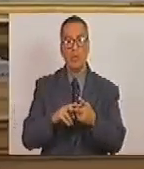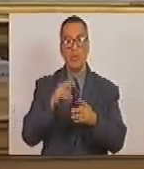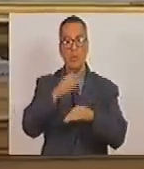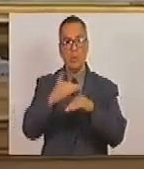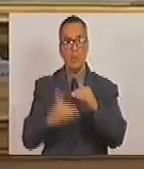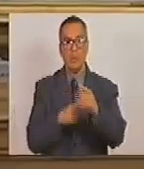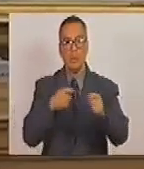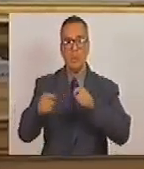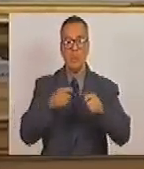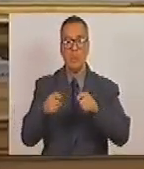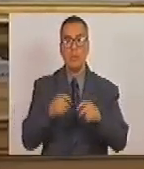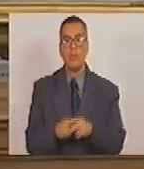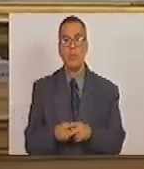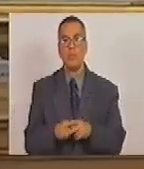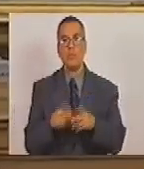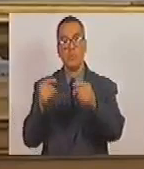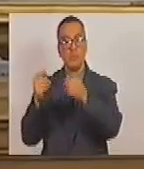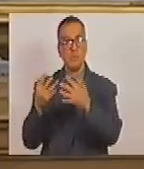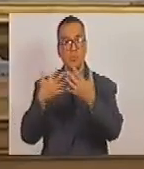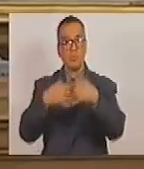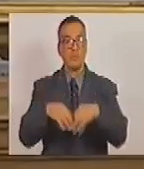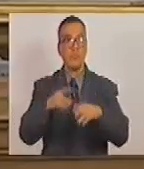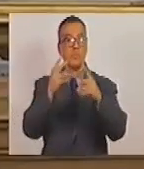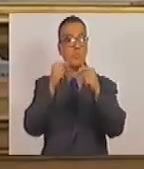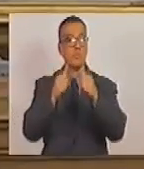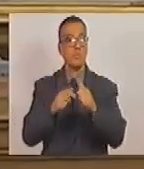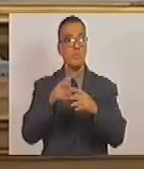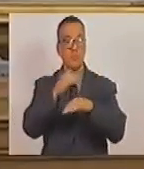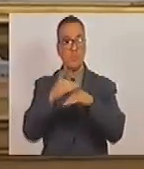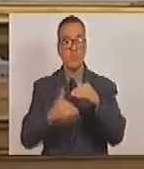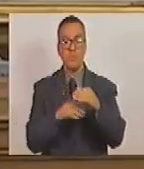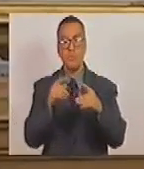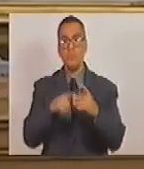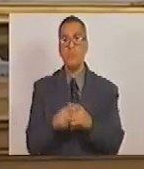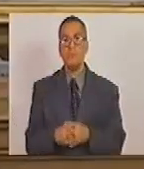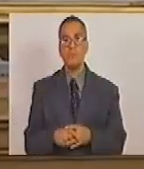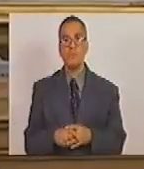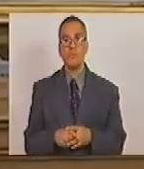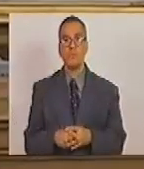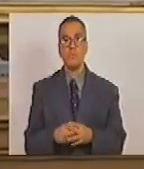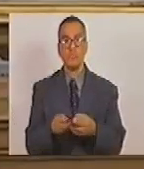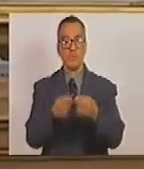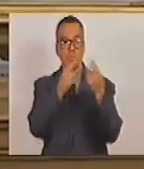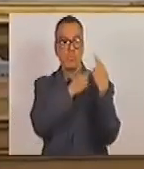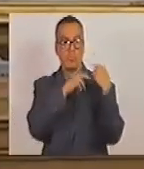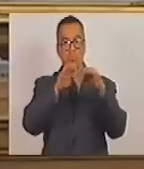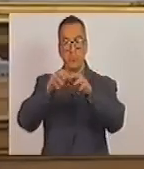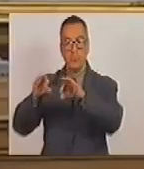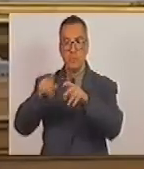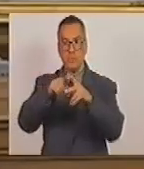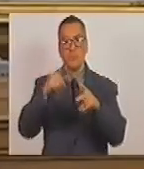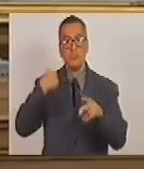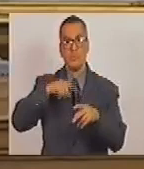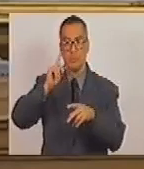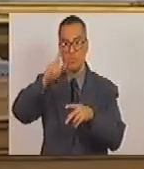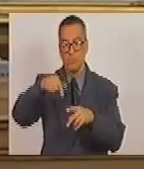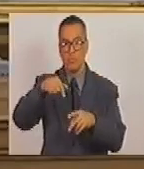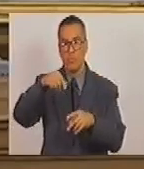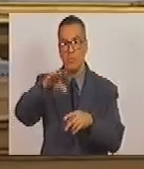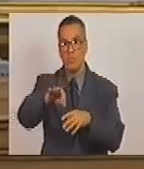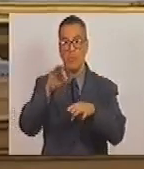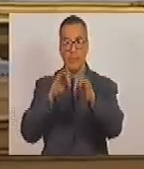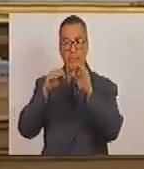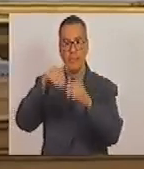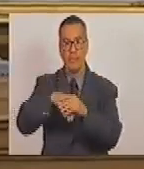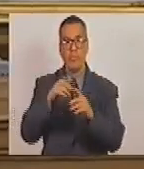vicerrectores administrativos y académicos y la vicerrectora académica, y los cargos de secretaría que también fueron electos en